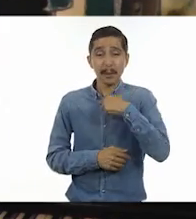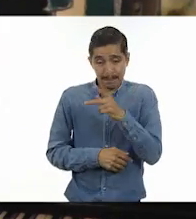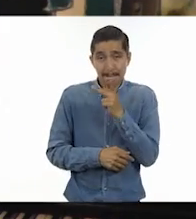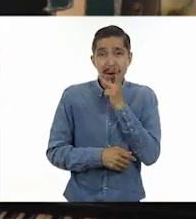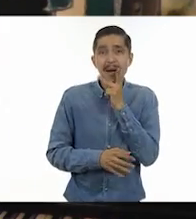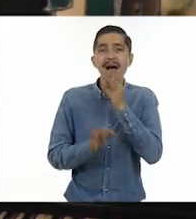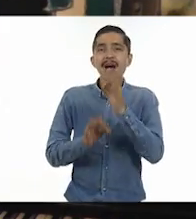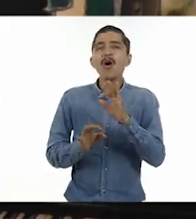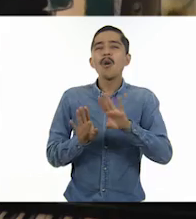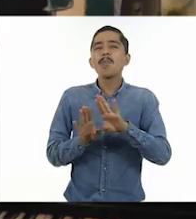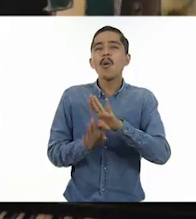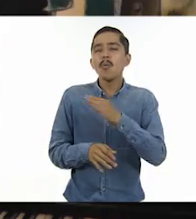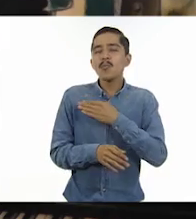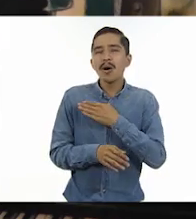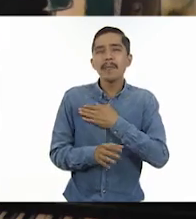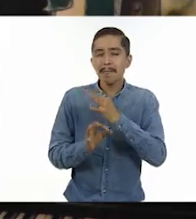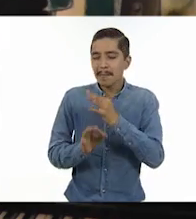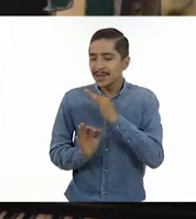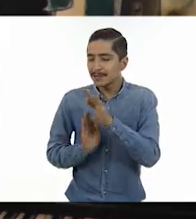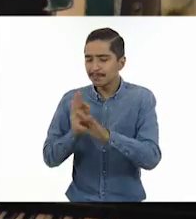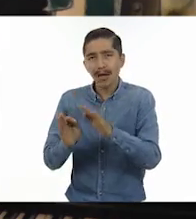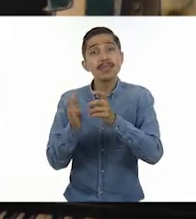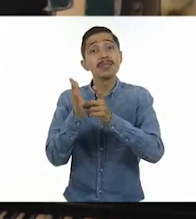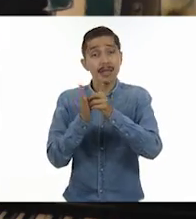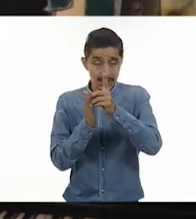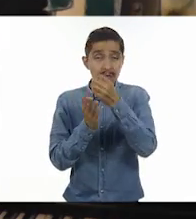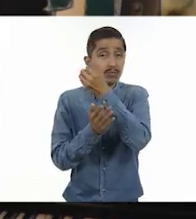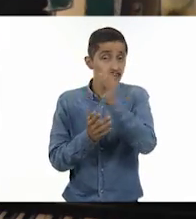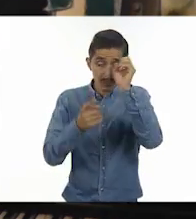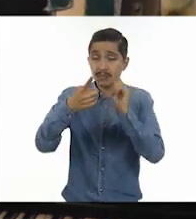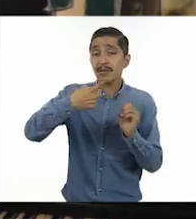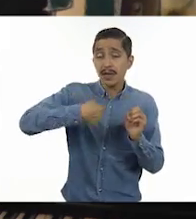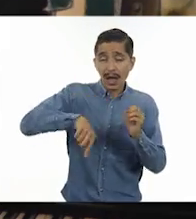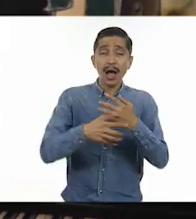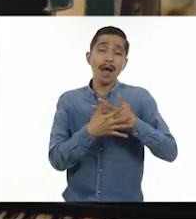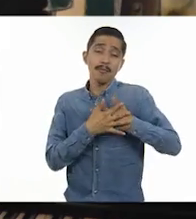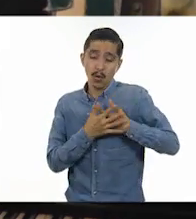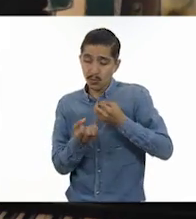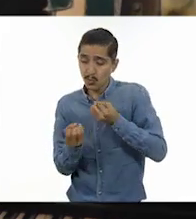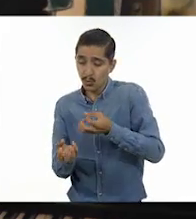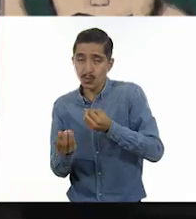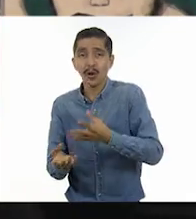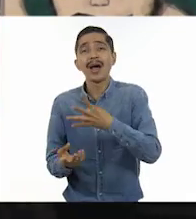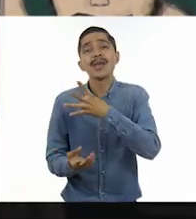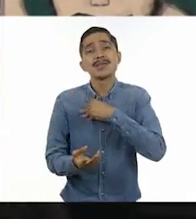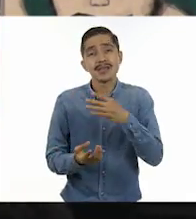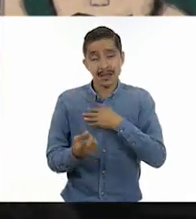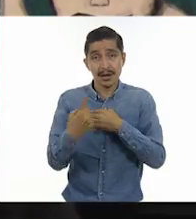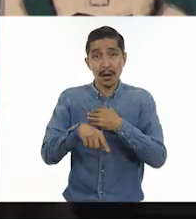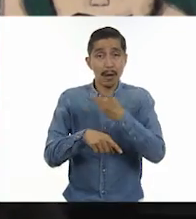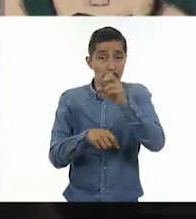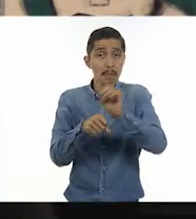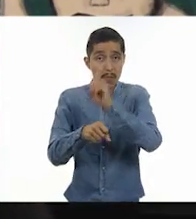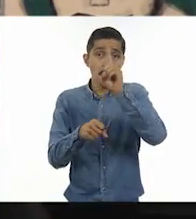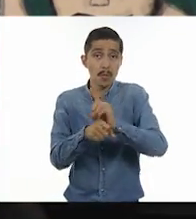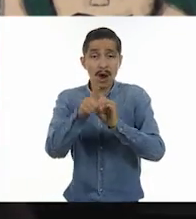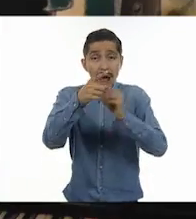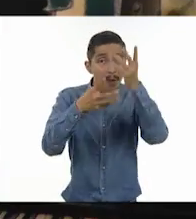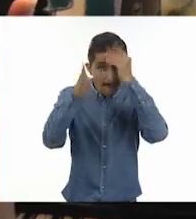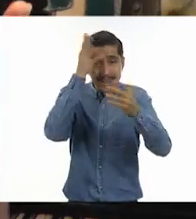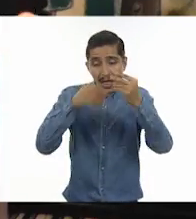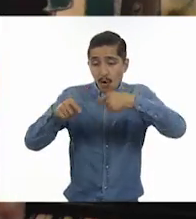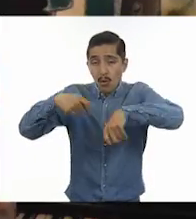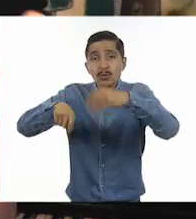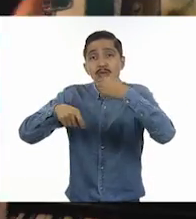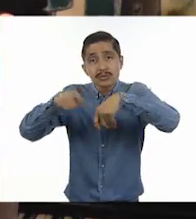papá tierno, y tenemos el derecho y la obligación de proveer amor a nuestros hijos. También es una buena oportunidad de aprender a cocinar,